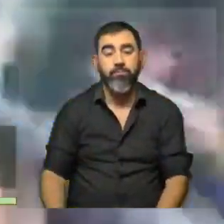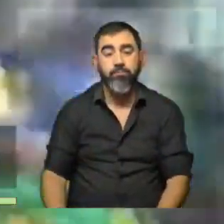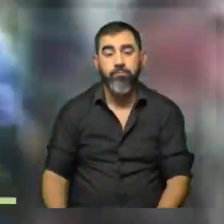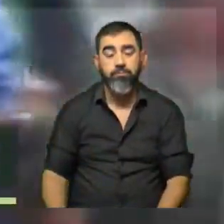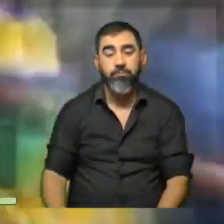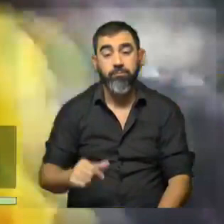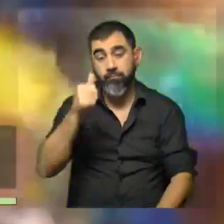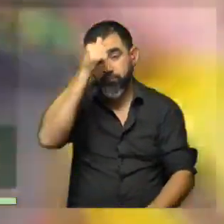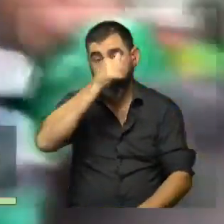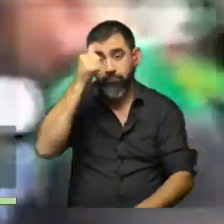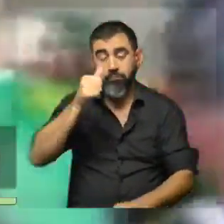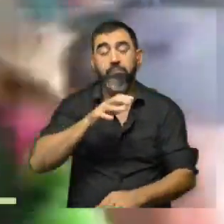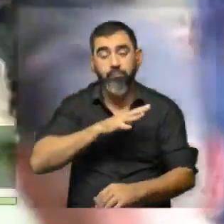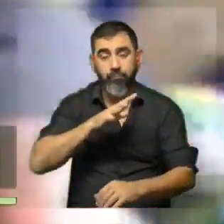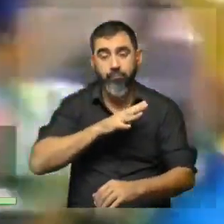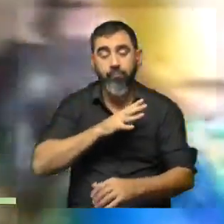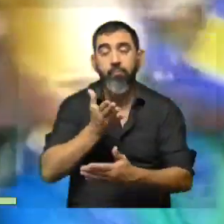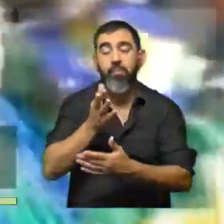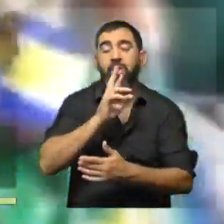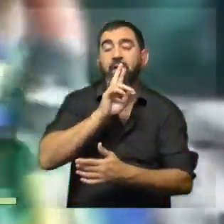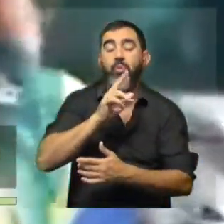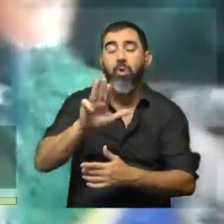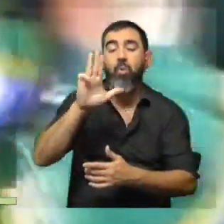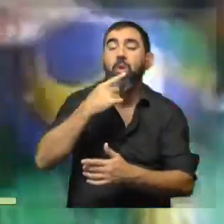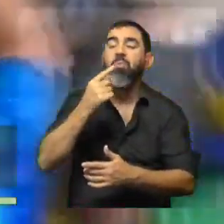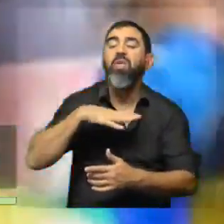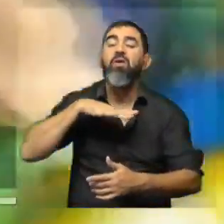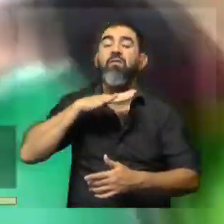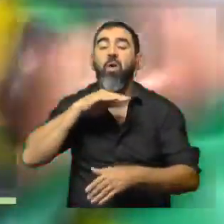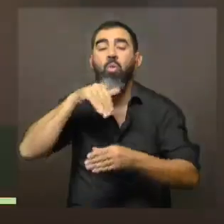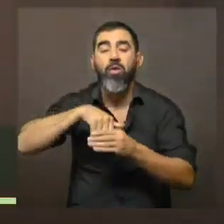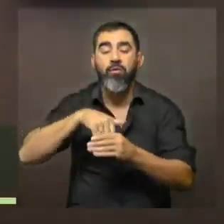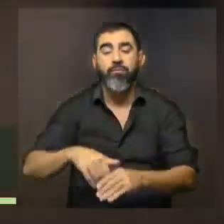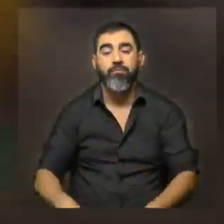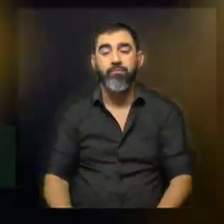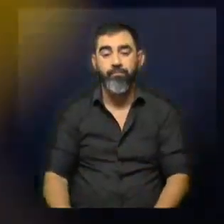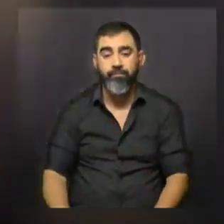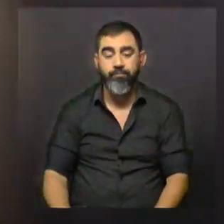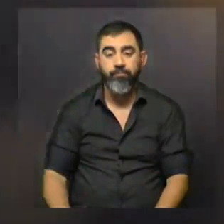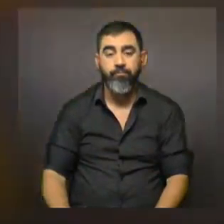los ataques de este domingo exigieron la renuncia de Lula por el supuesto fraude electoral